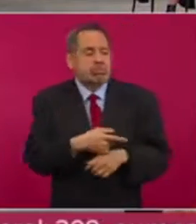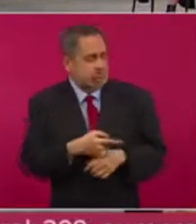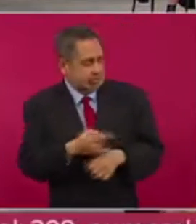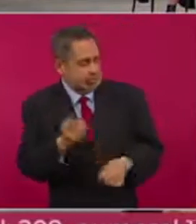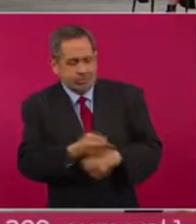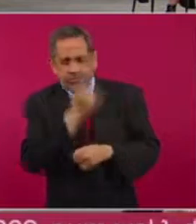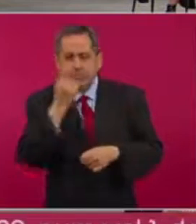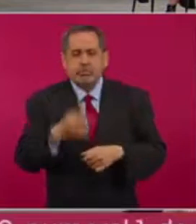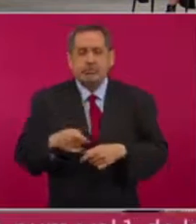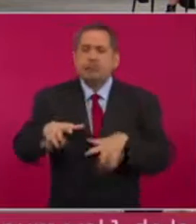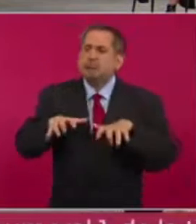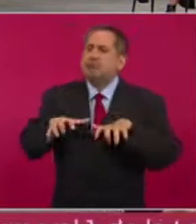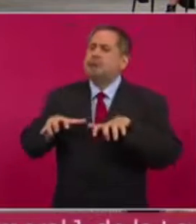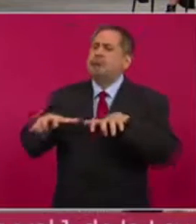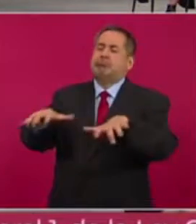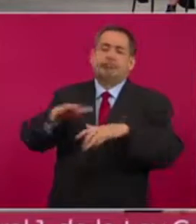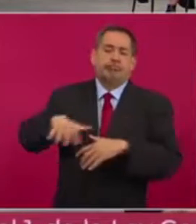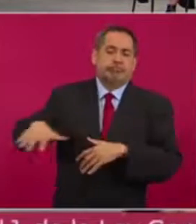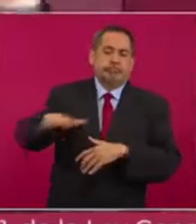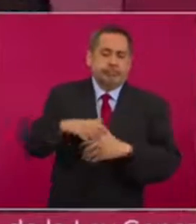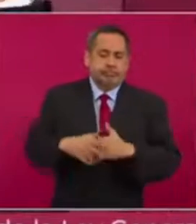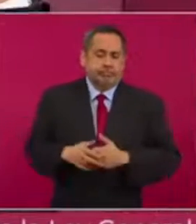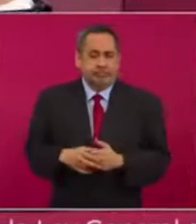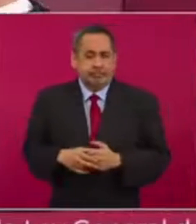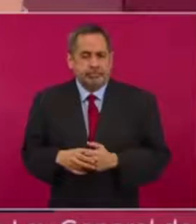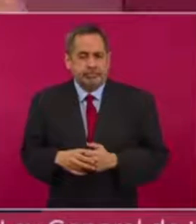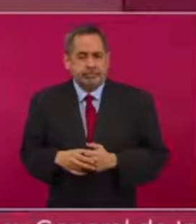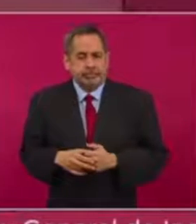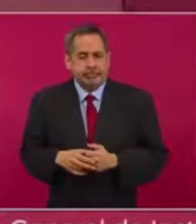no había, tampoco cuando